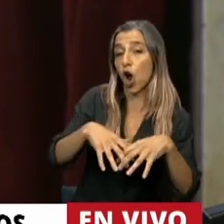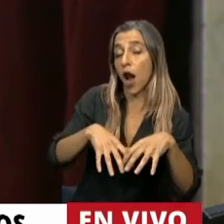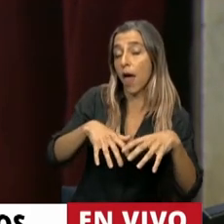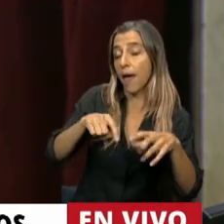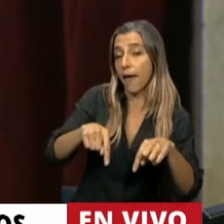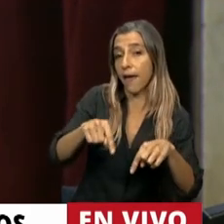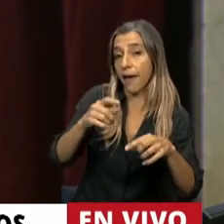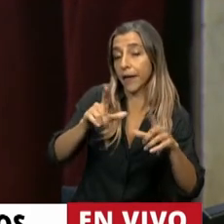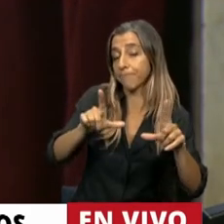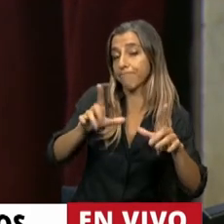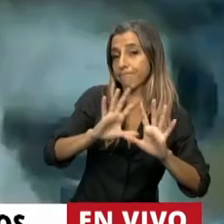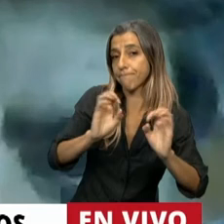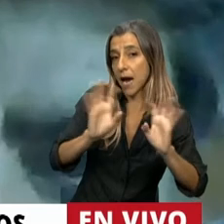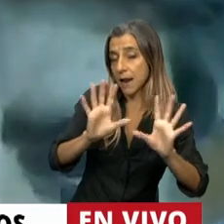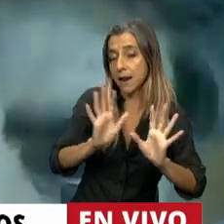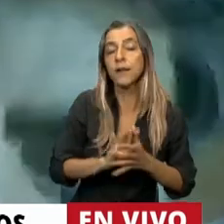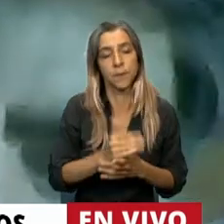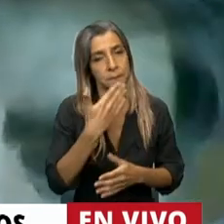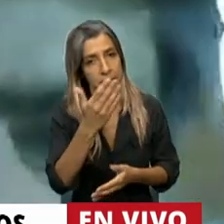gracias diputado